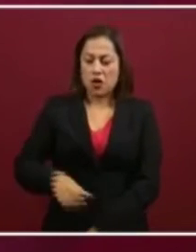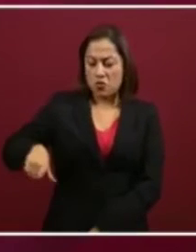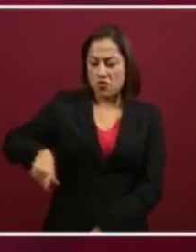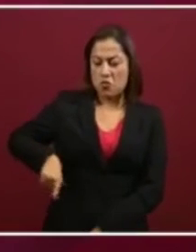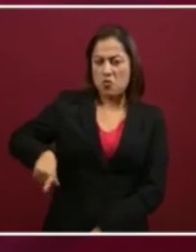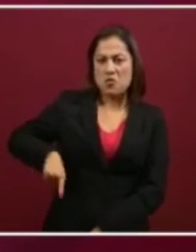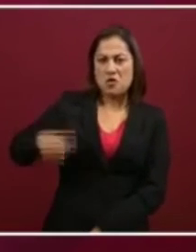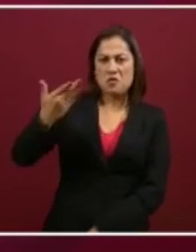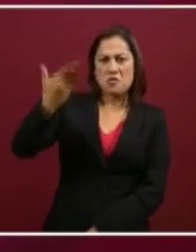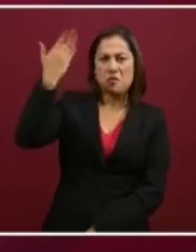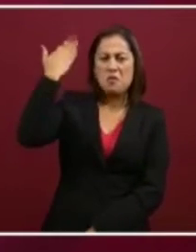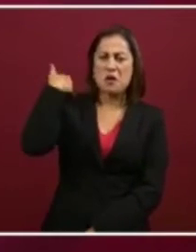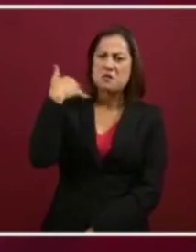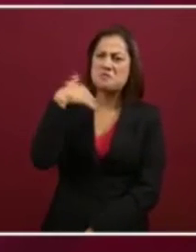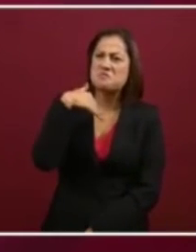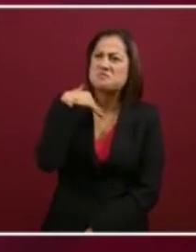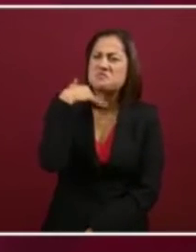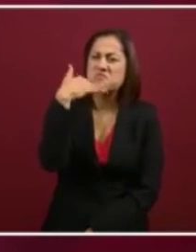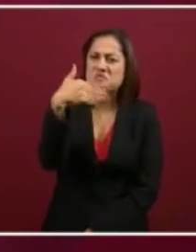corrupto,